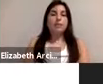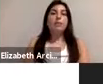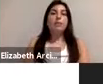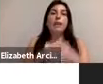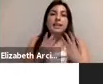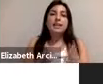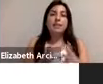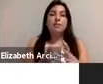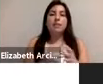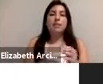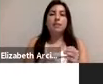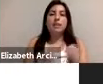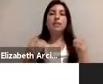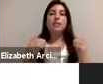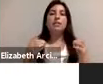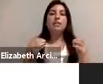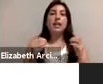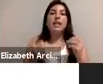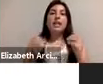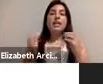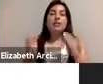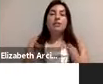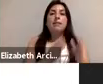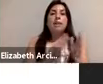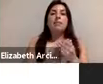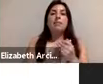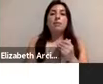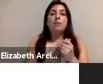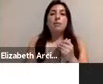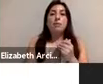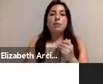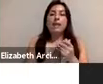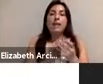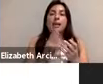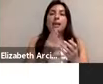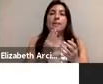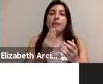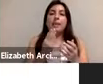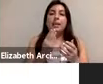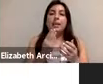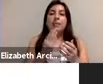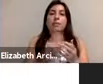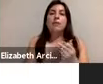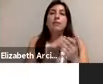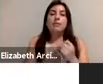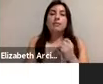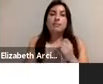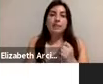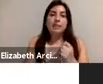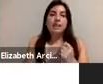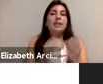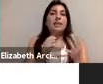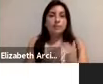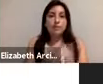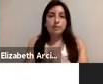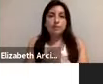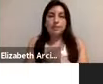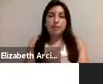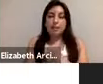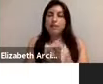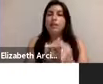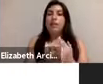por ojo, pero hay que seguir tomando en cuenta todo lo que conlleva un armazón con prisma. Es